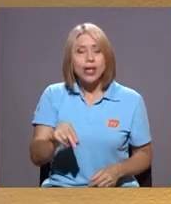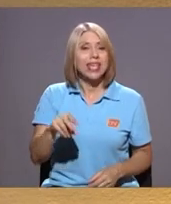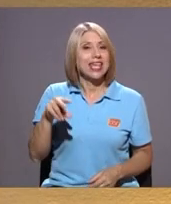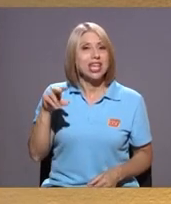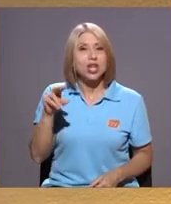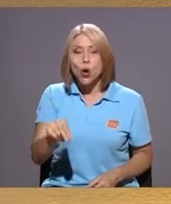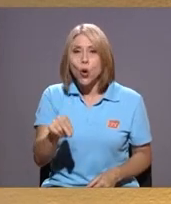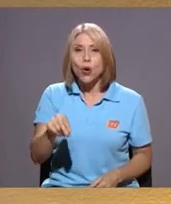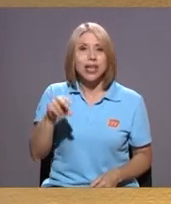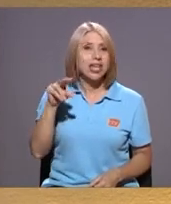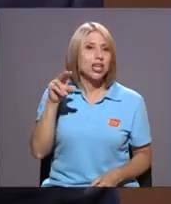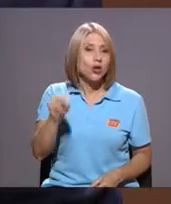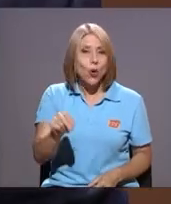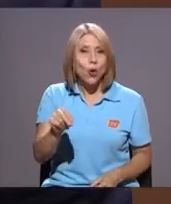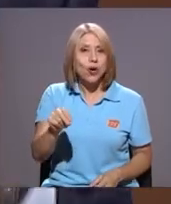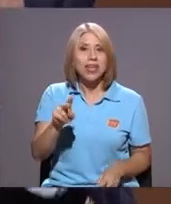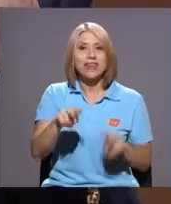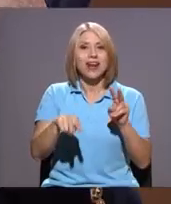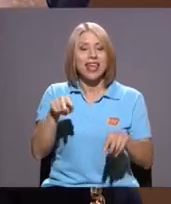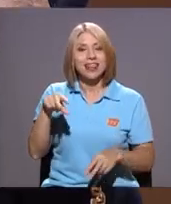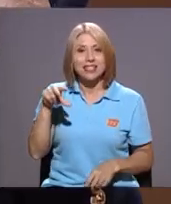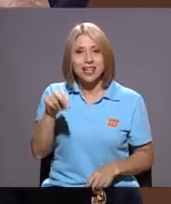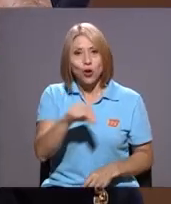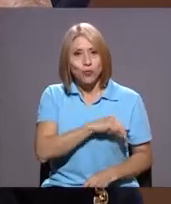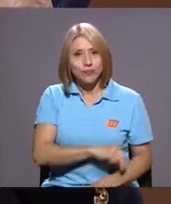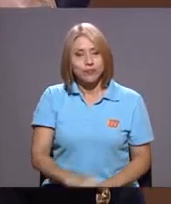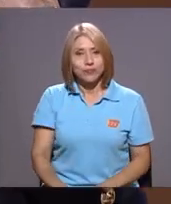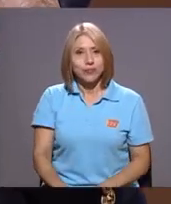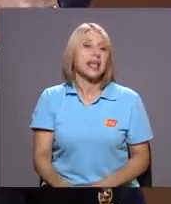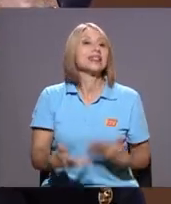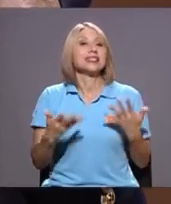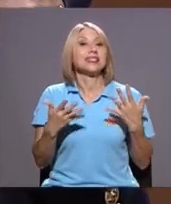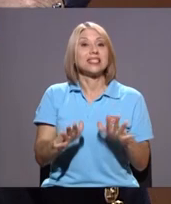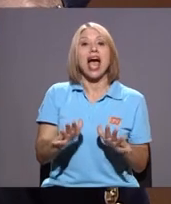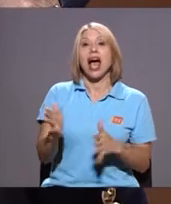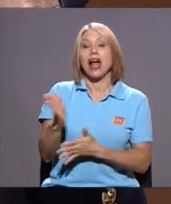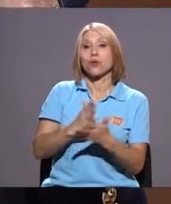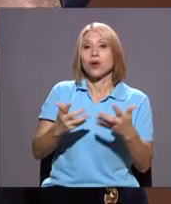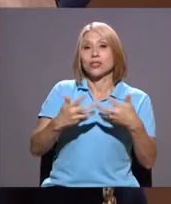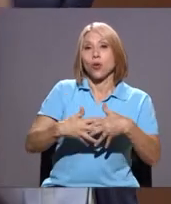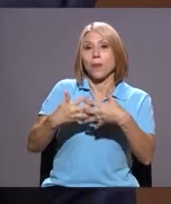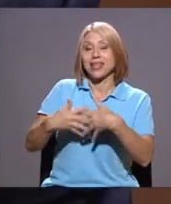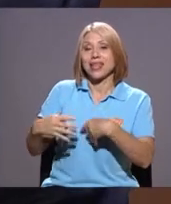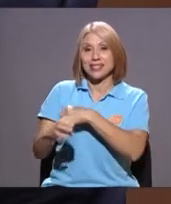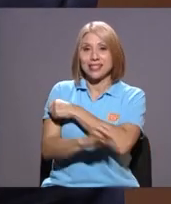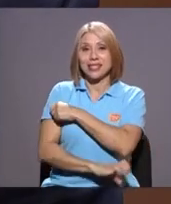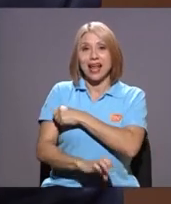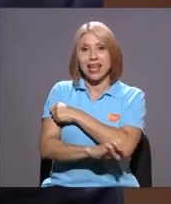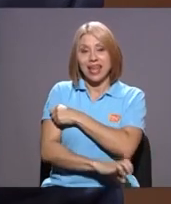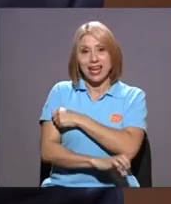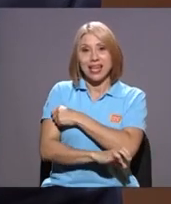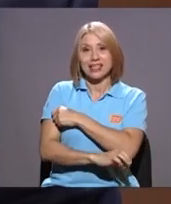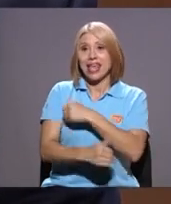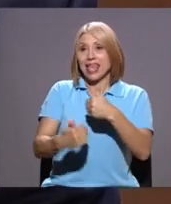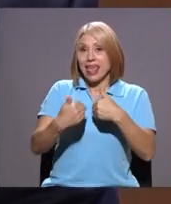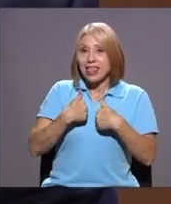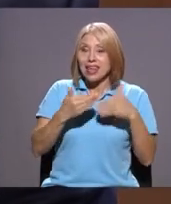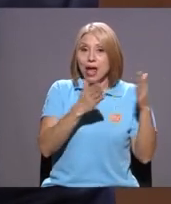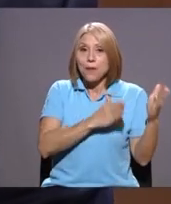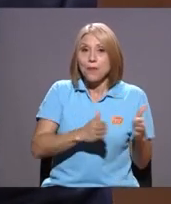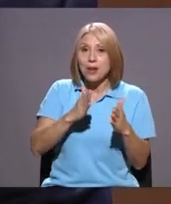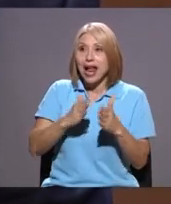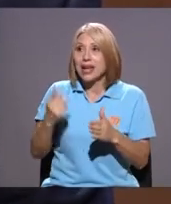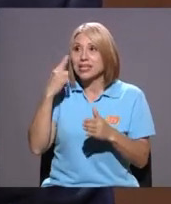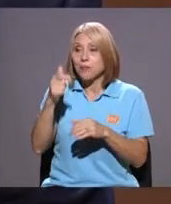y variantes ya incluso algunas compañías extranjeras lamentablemente que tenían planes de crecimiento